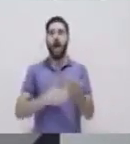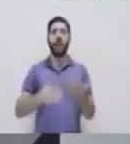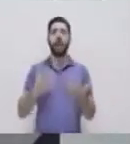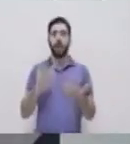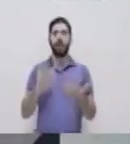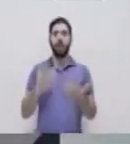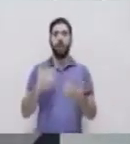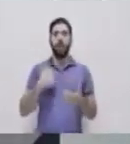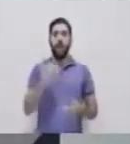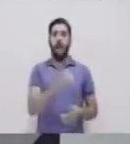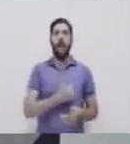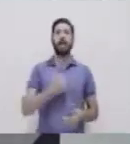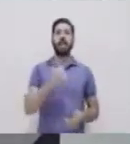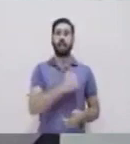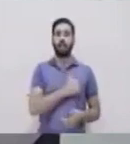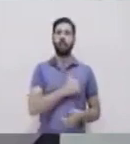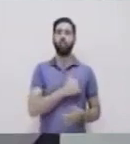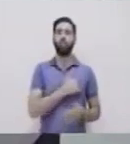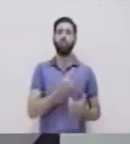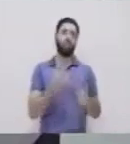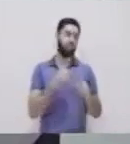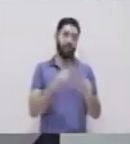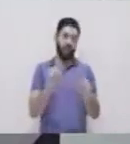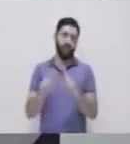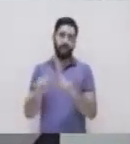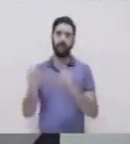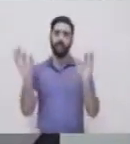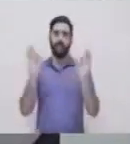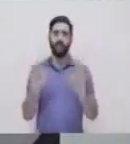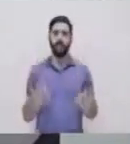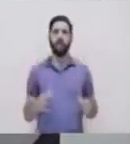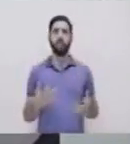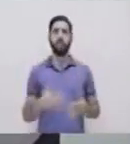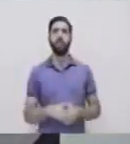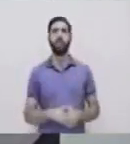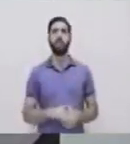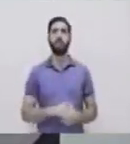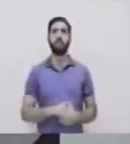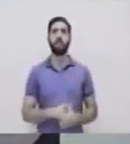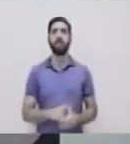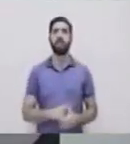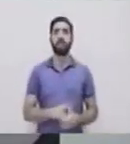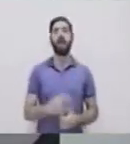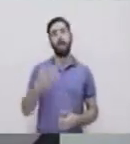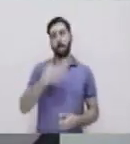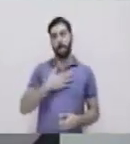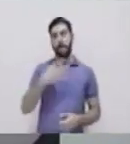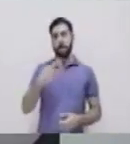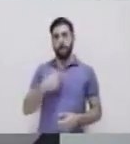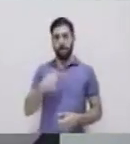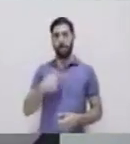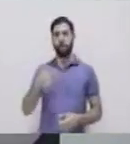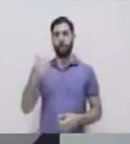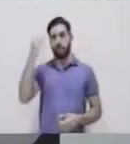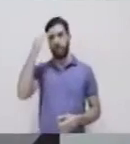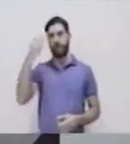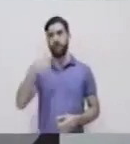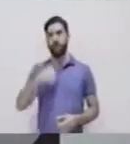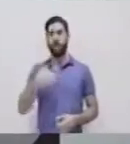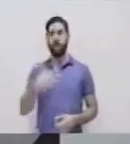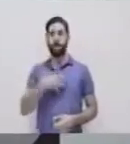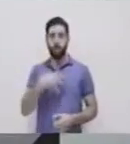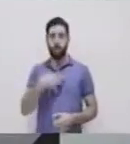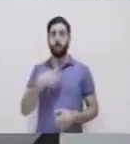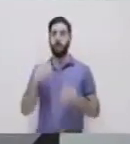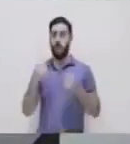es lo normal que se actúe de esta manera, esa es la libertad de ser uno mismo, ¿verdad? O sea, ser fiel a mí mismo, tener